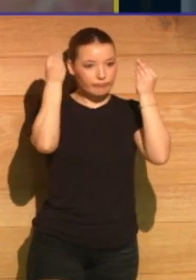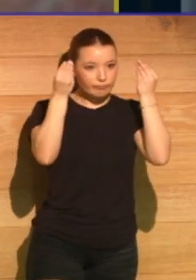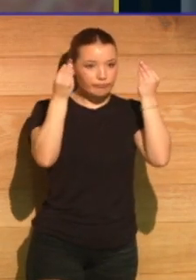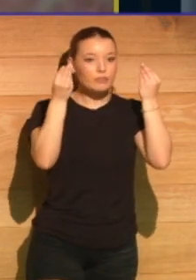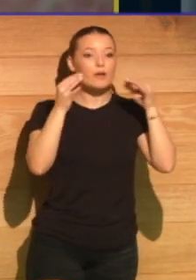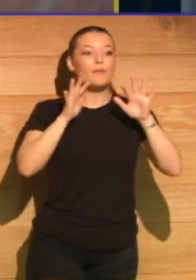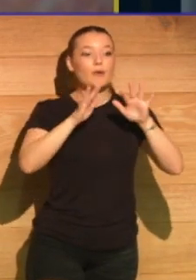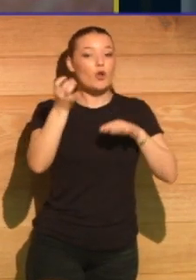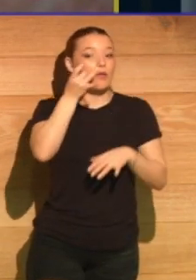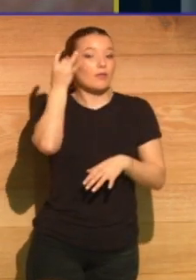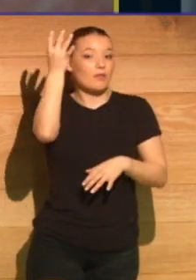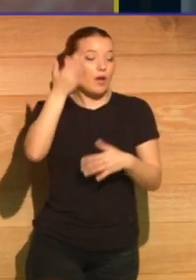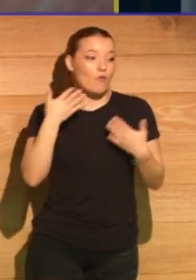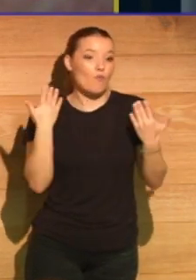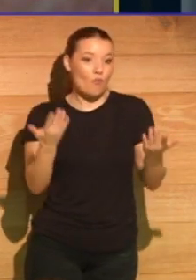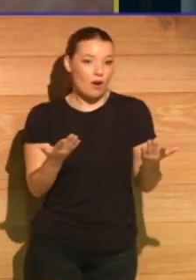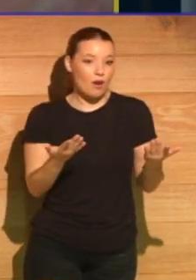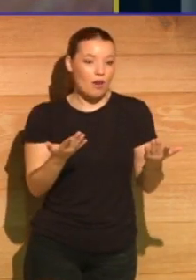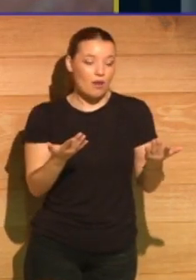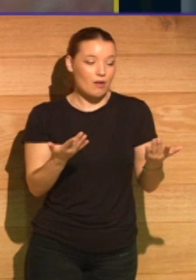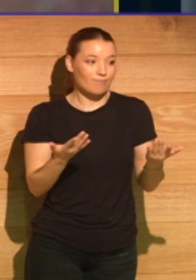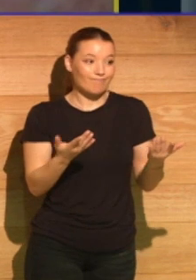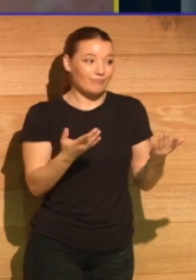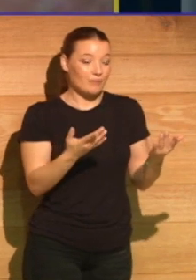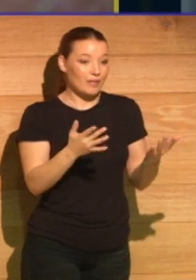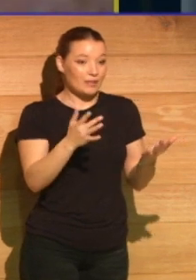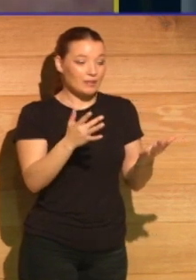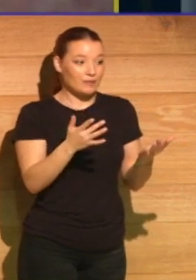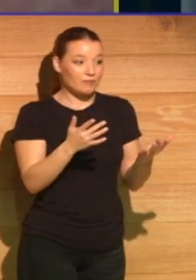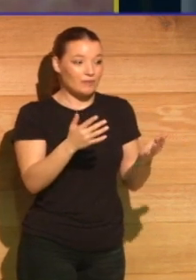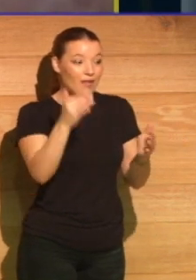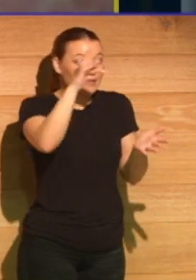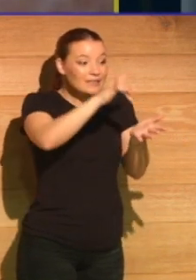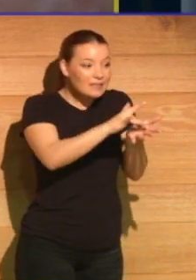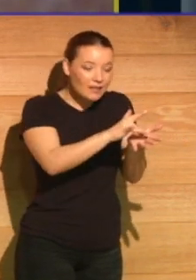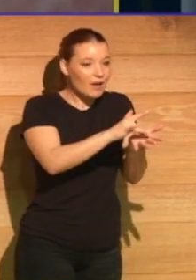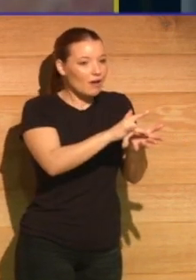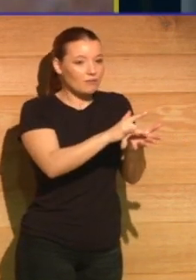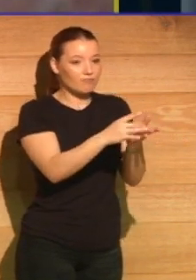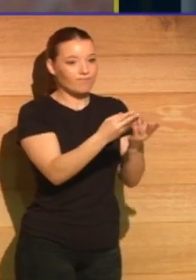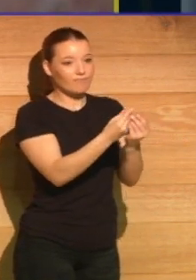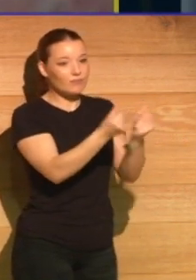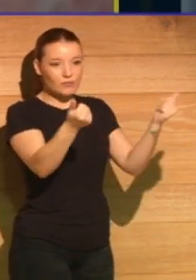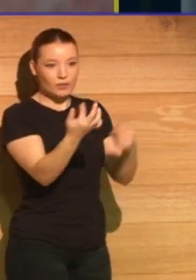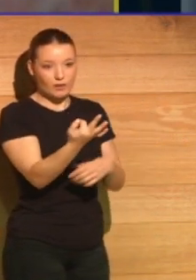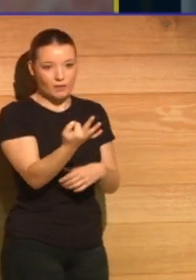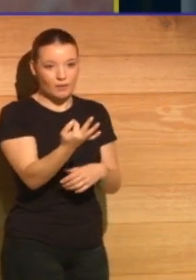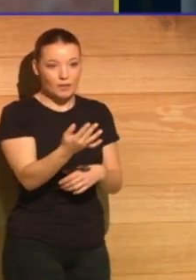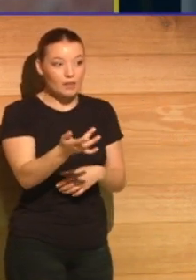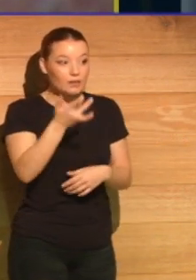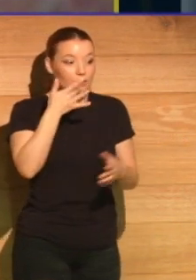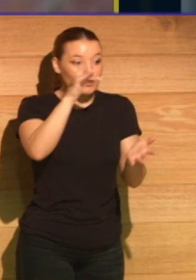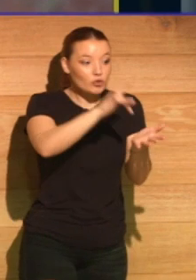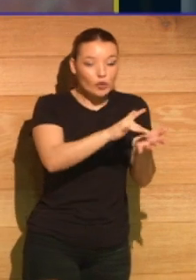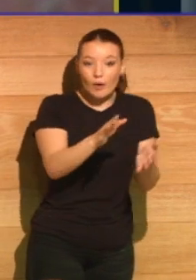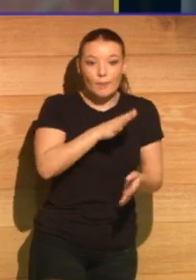que no deberían existir. Y si existen es porque seguramente van a